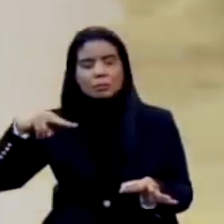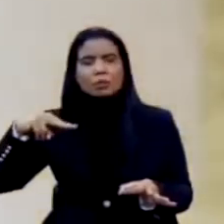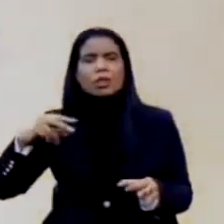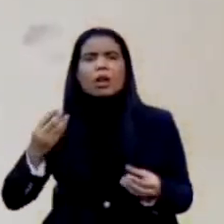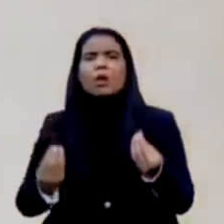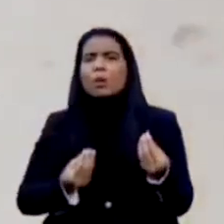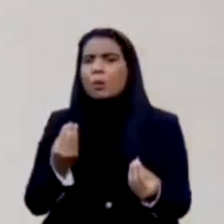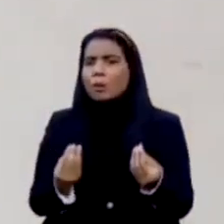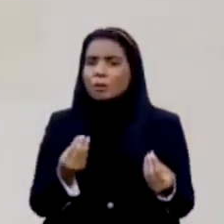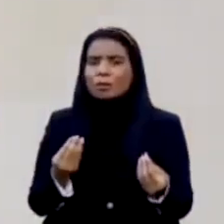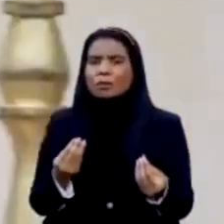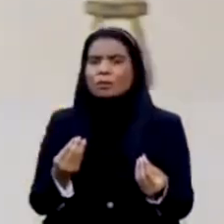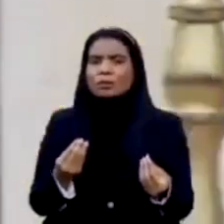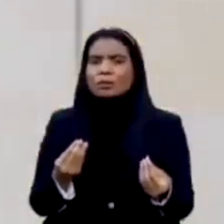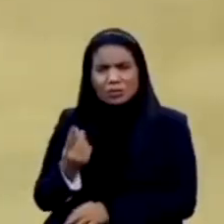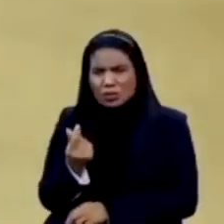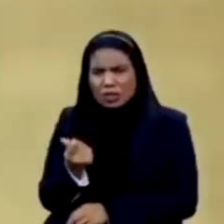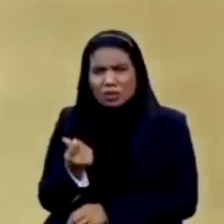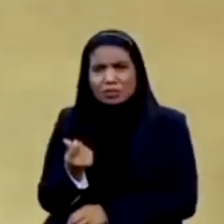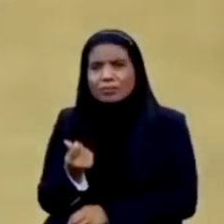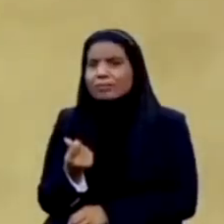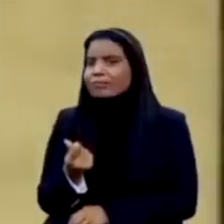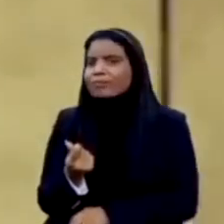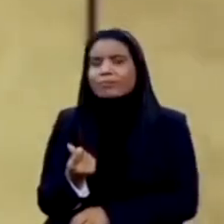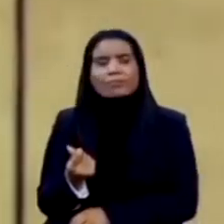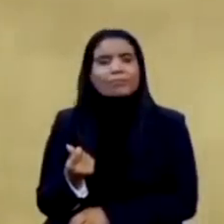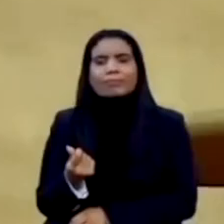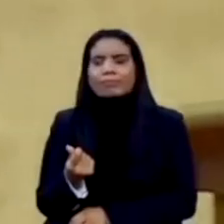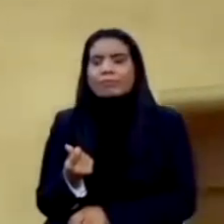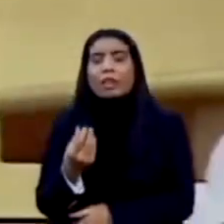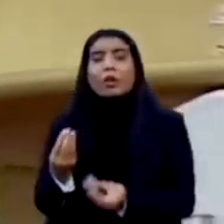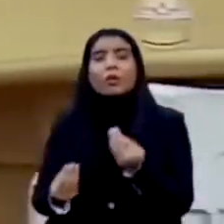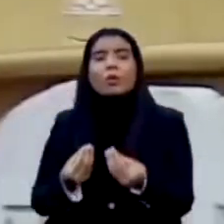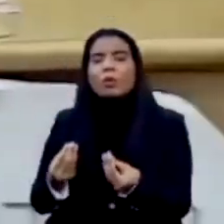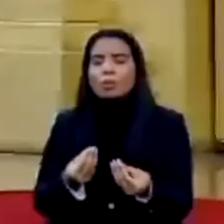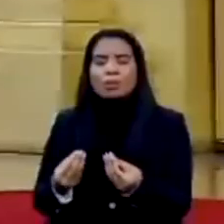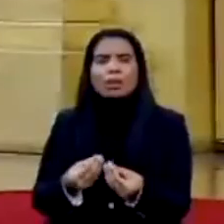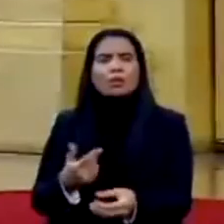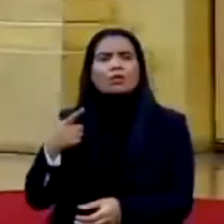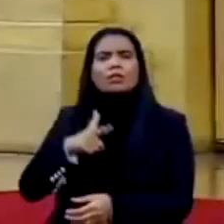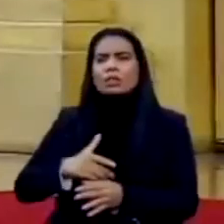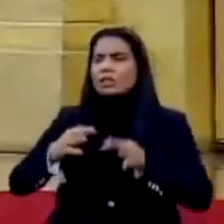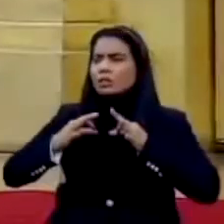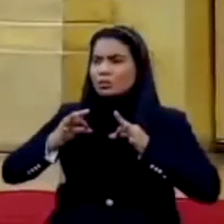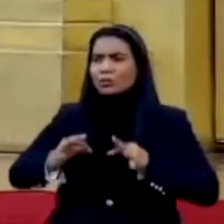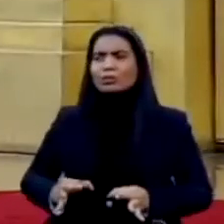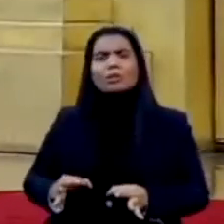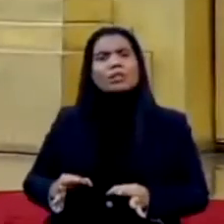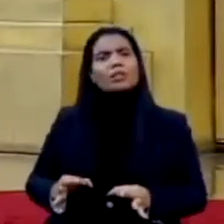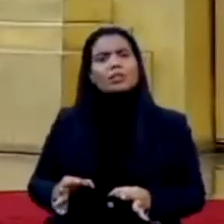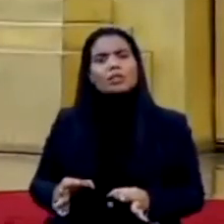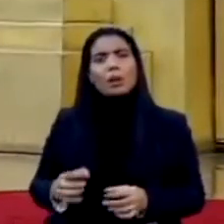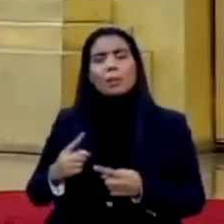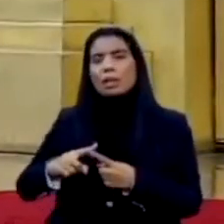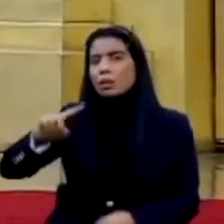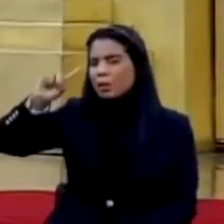nosotros nos tornamos justos ella solo se tornó justa porque ella tomó la